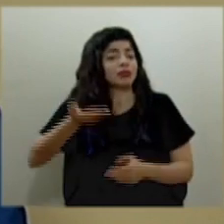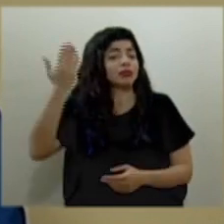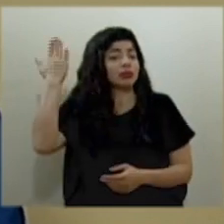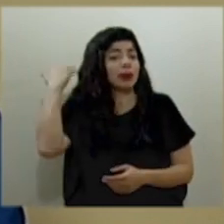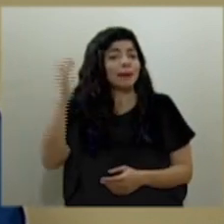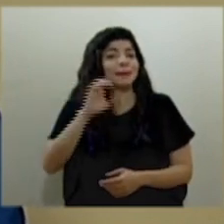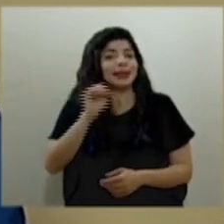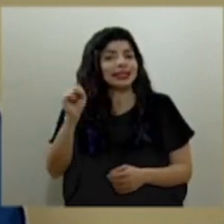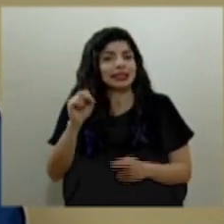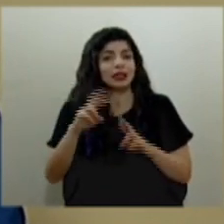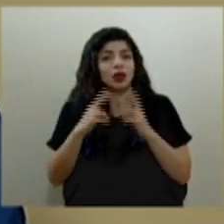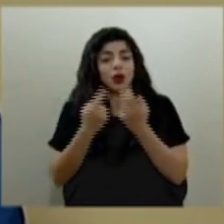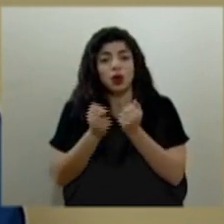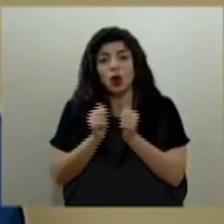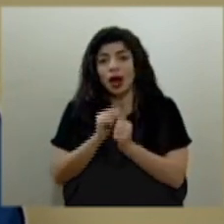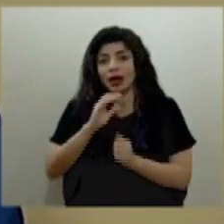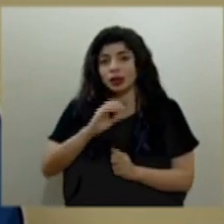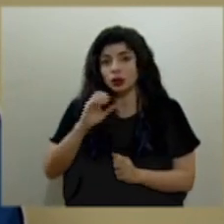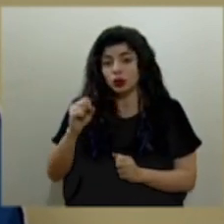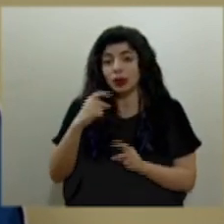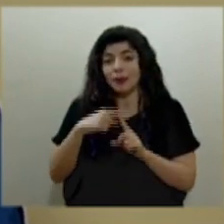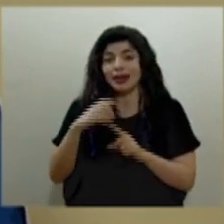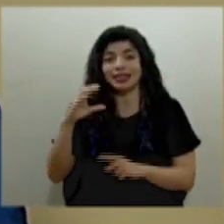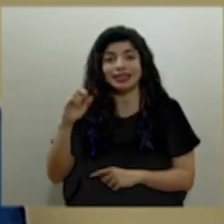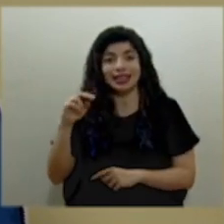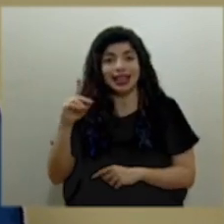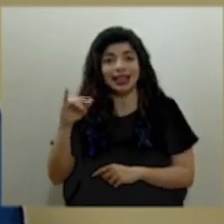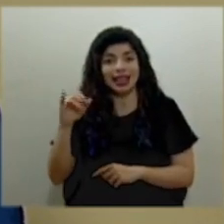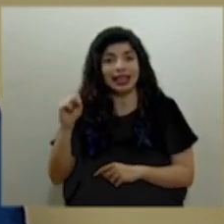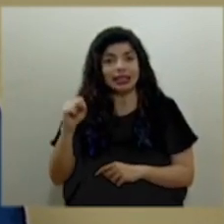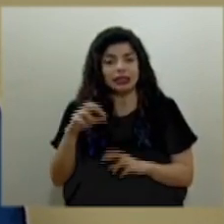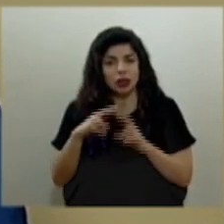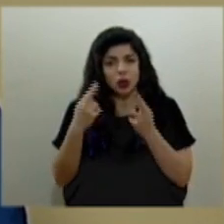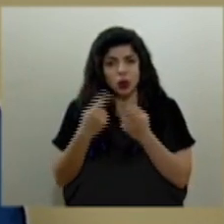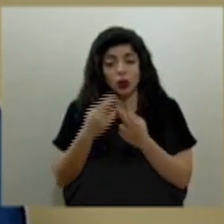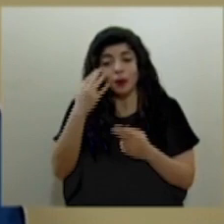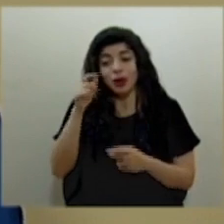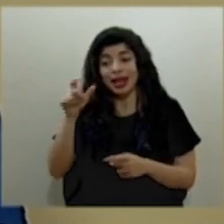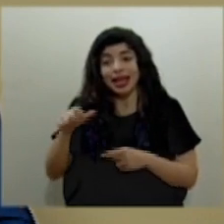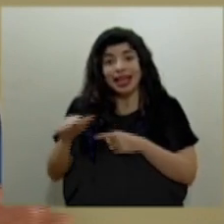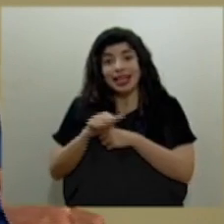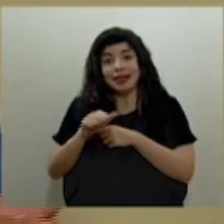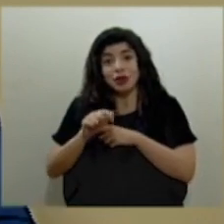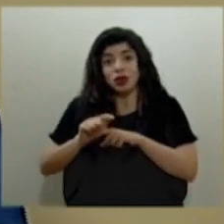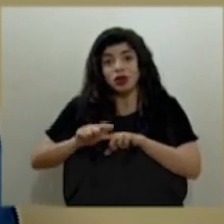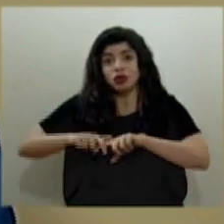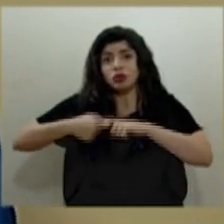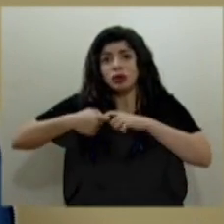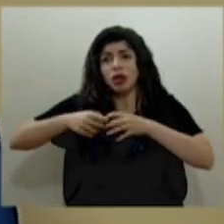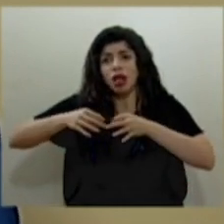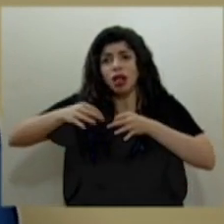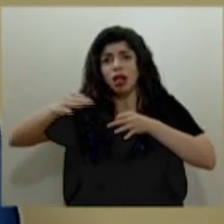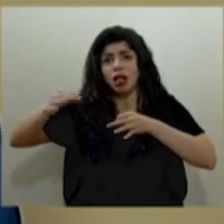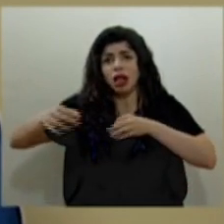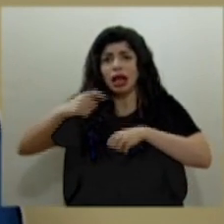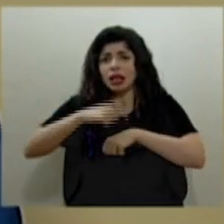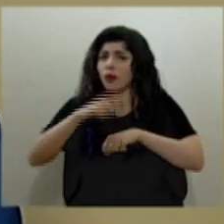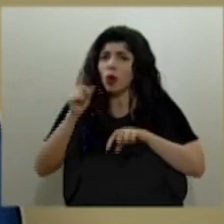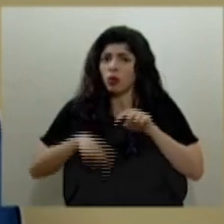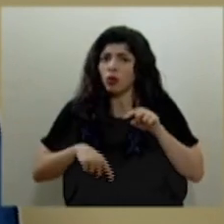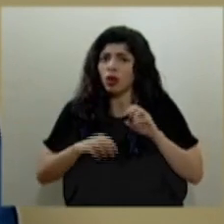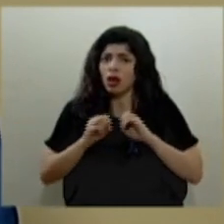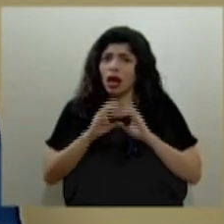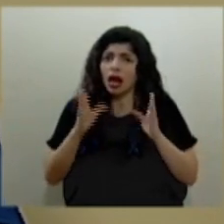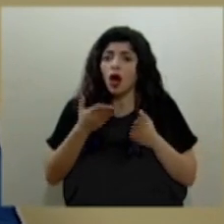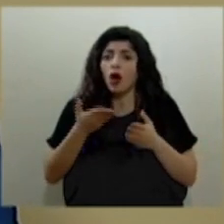con la Caja Costarricense de Seguro Social y con el CENDEIS, en el sentido que el internado no puede suspenderse tanto tiempo. En eso tenemos que ser claros,